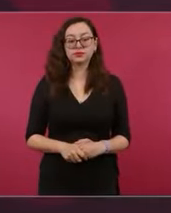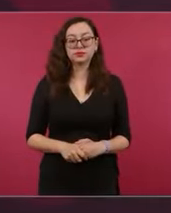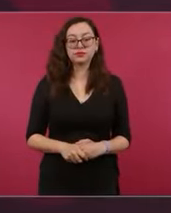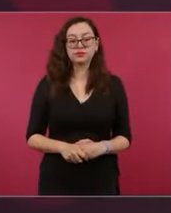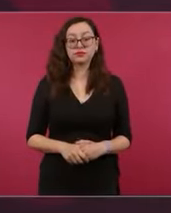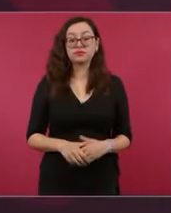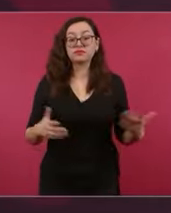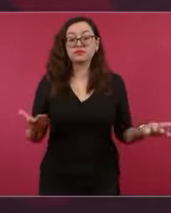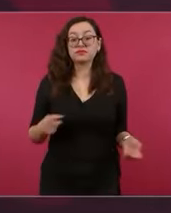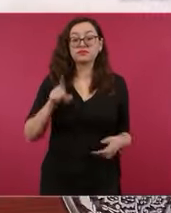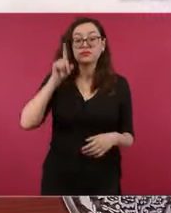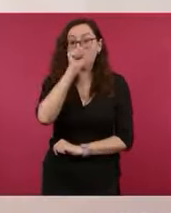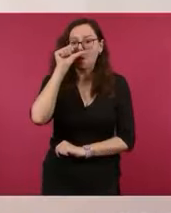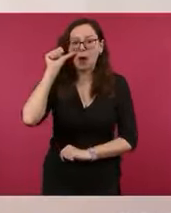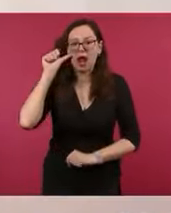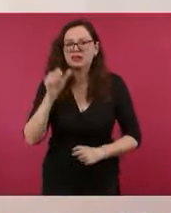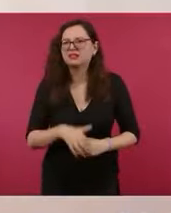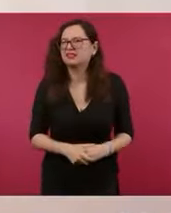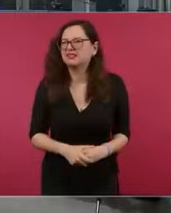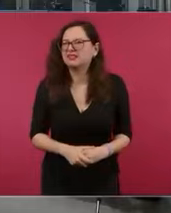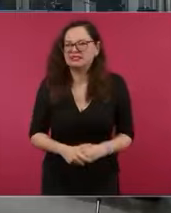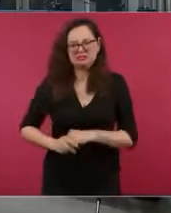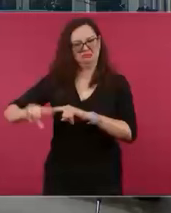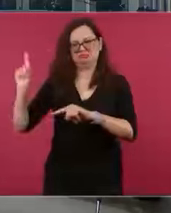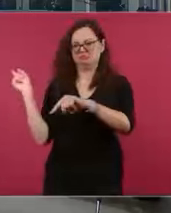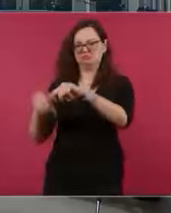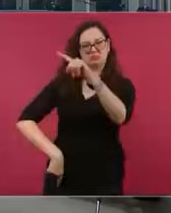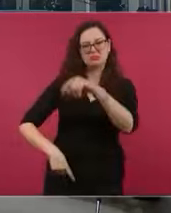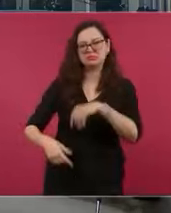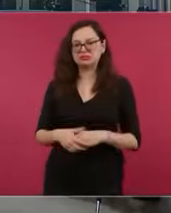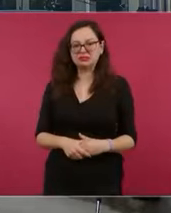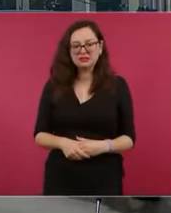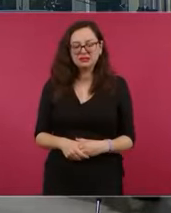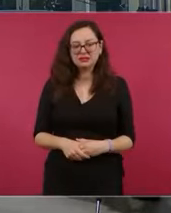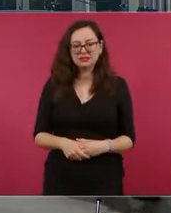de Los Pinos? Los desfiles